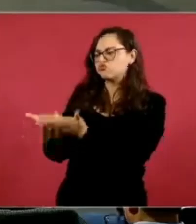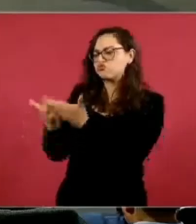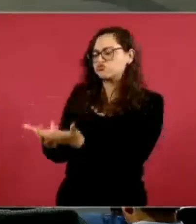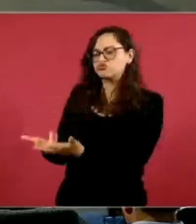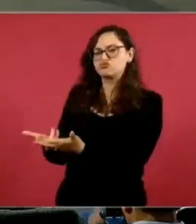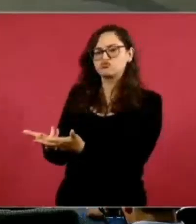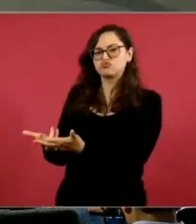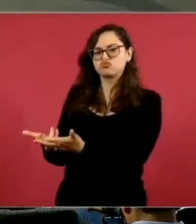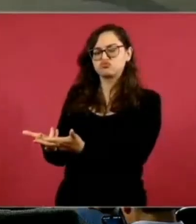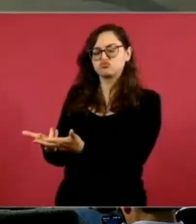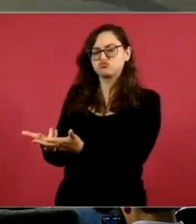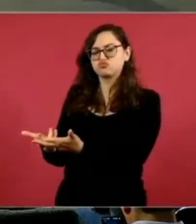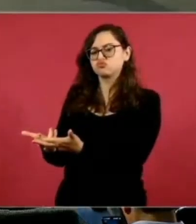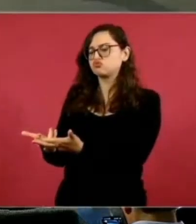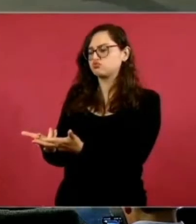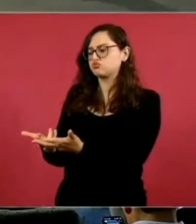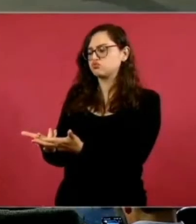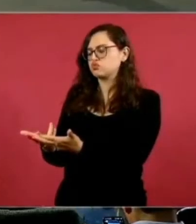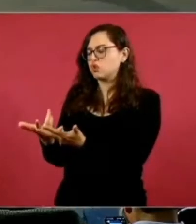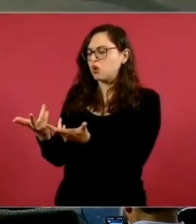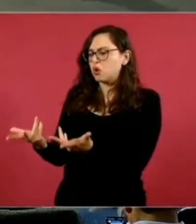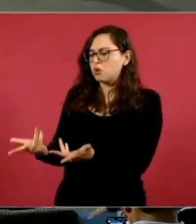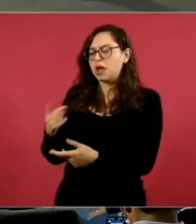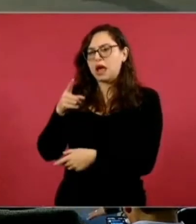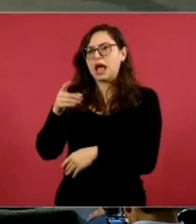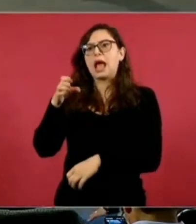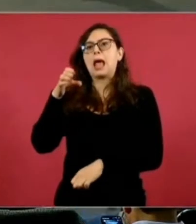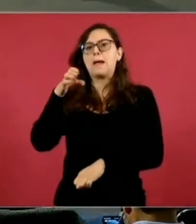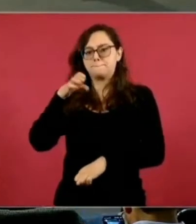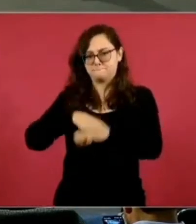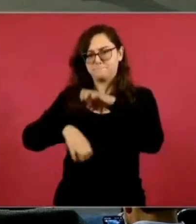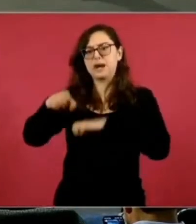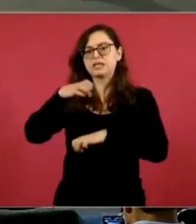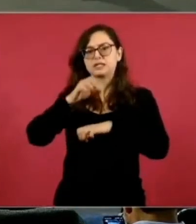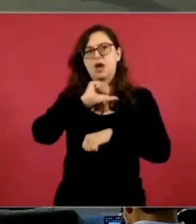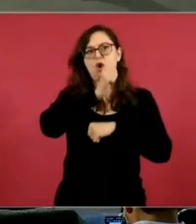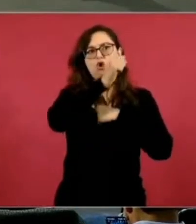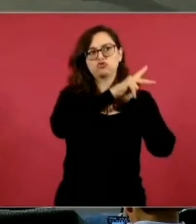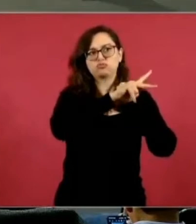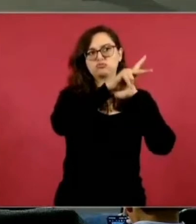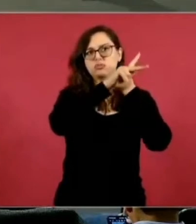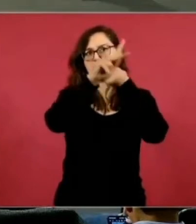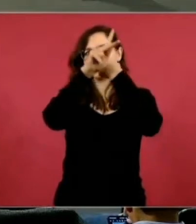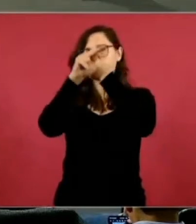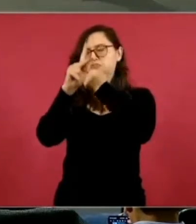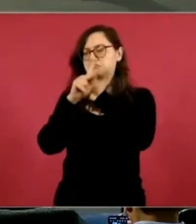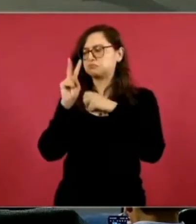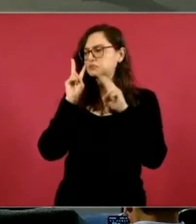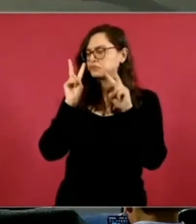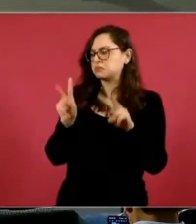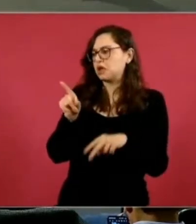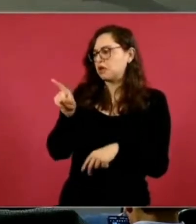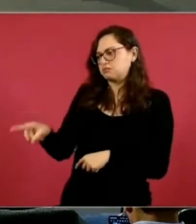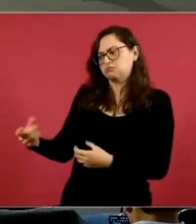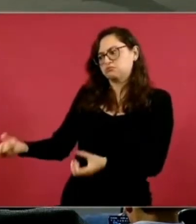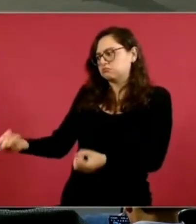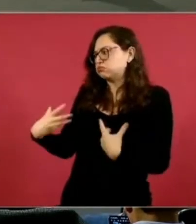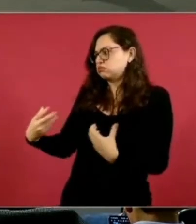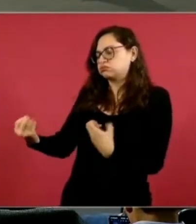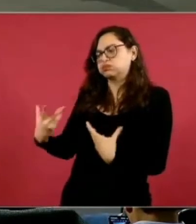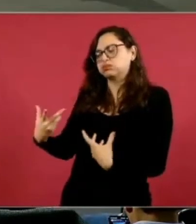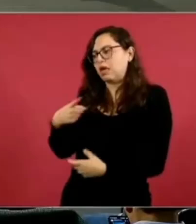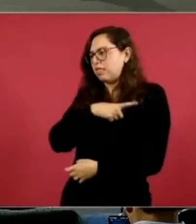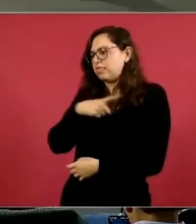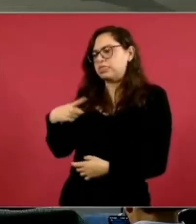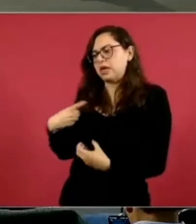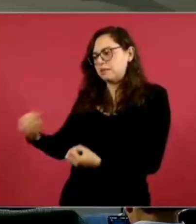la concepción de las empresas extranjeras de entonces, que los mexicanos nacieron para enriquecer